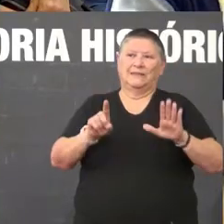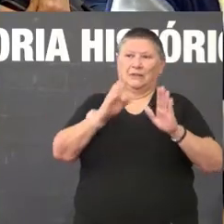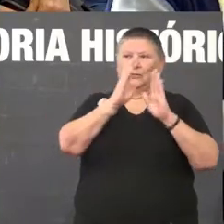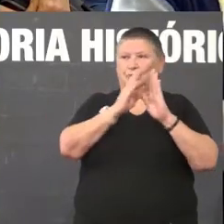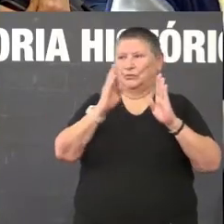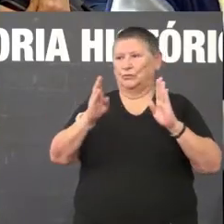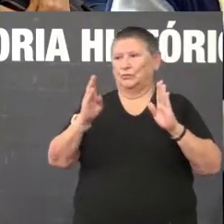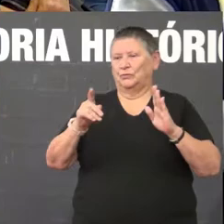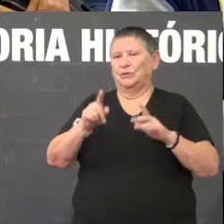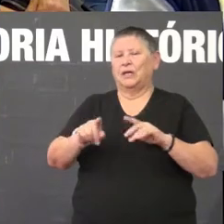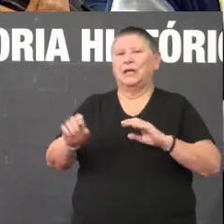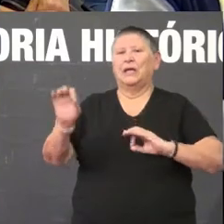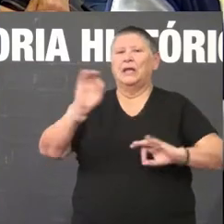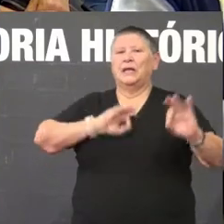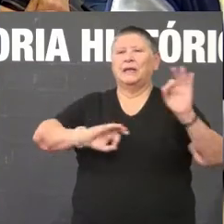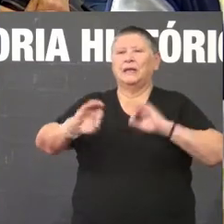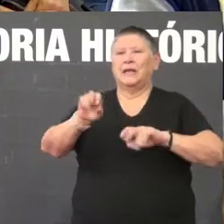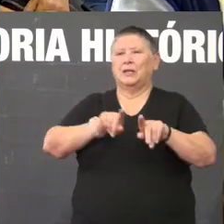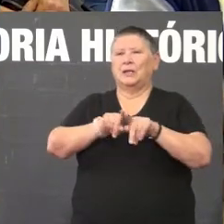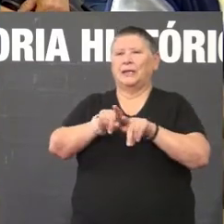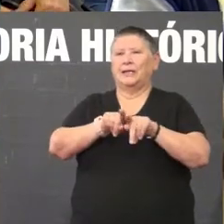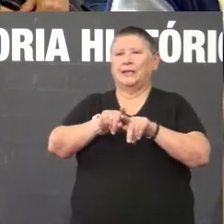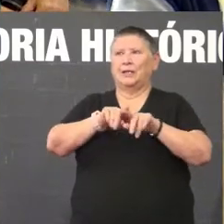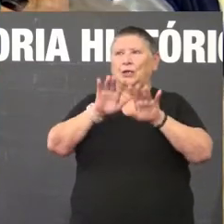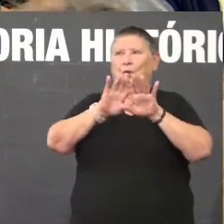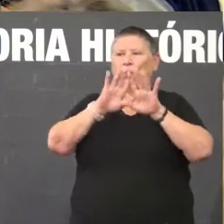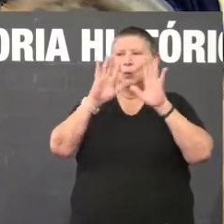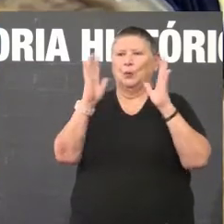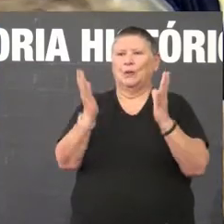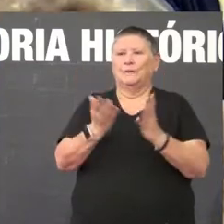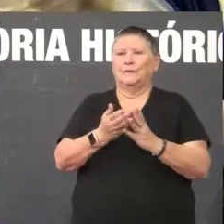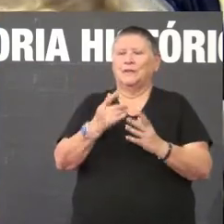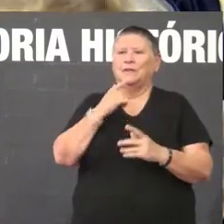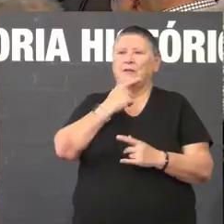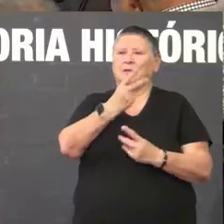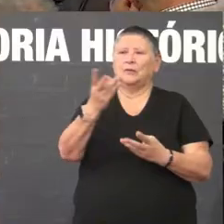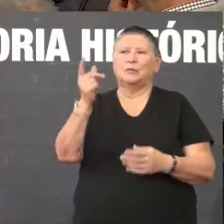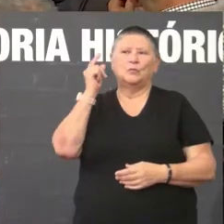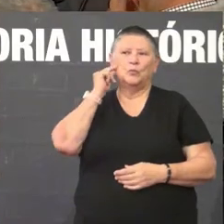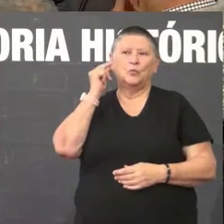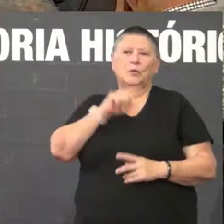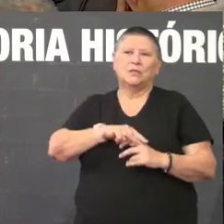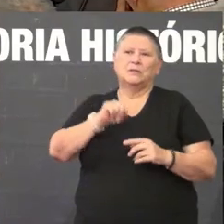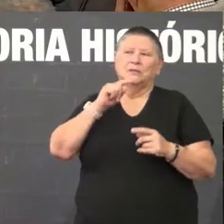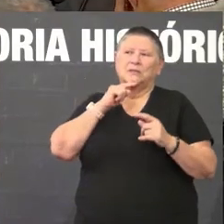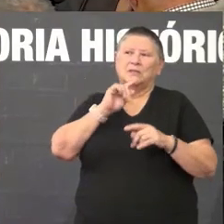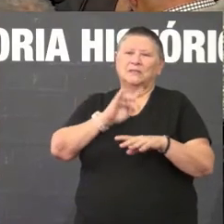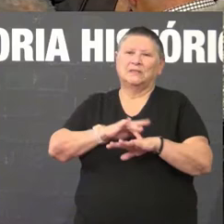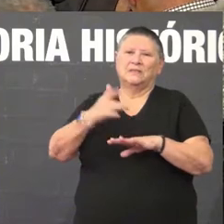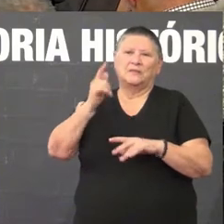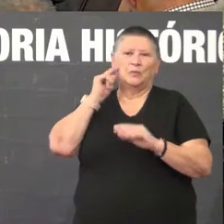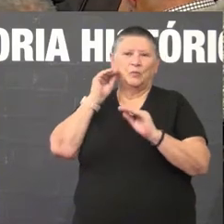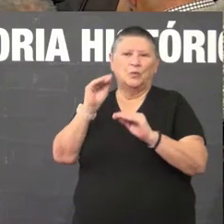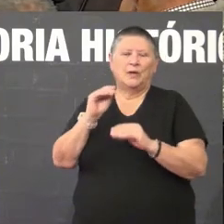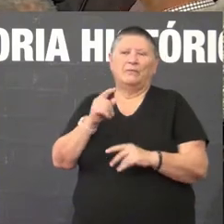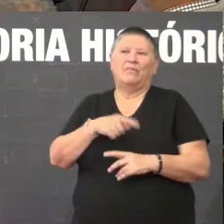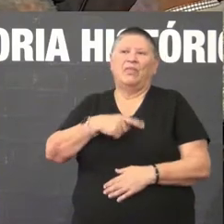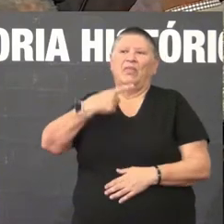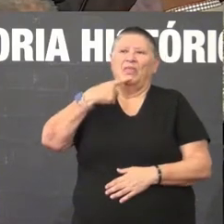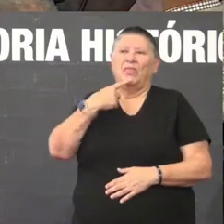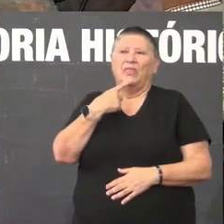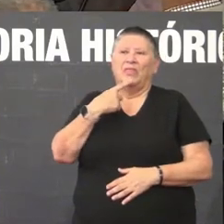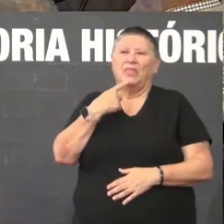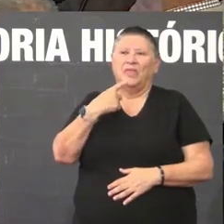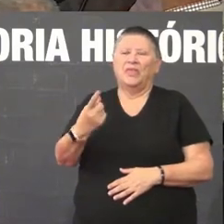entre moitas cousas e a visibilidade das mulleres da que fai gala, afirma que en ningún asunto encontranse